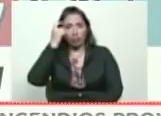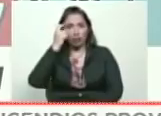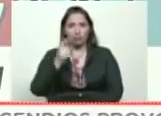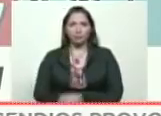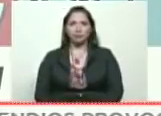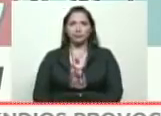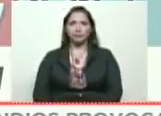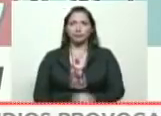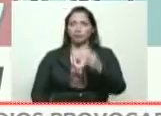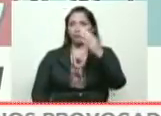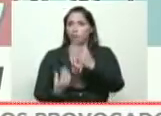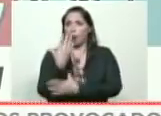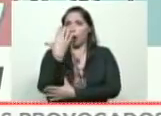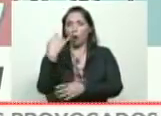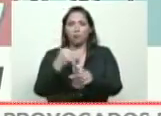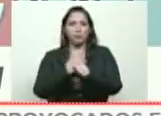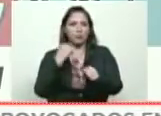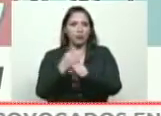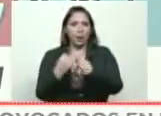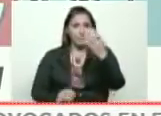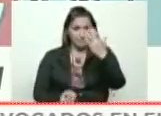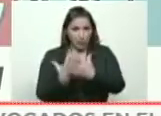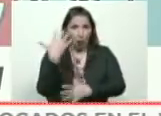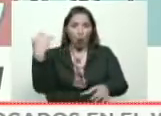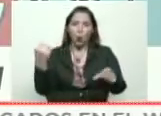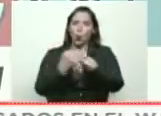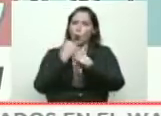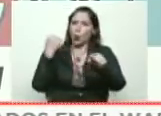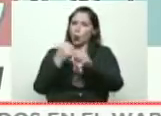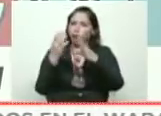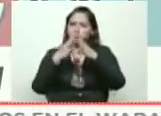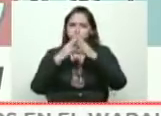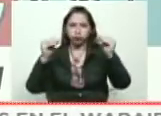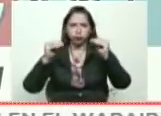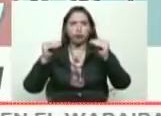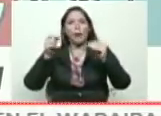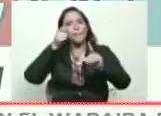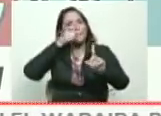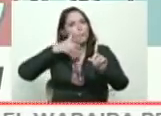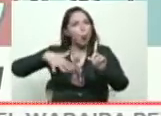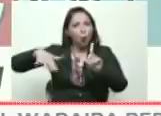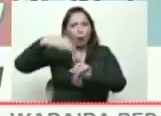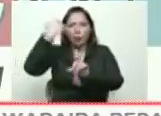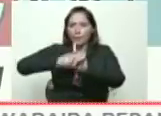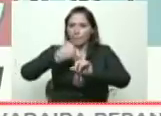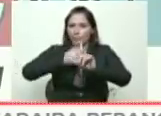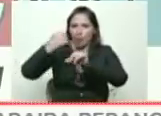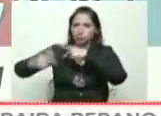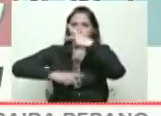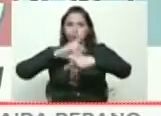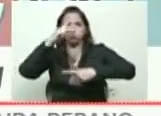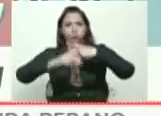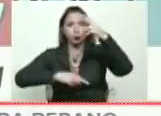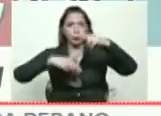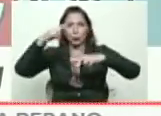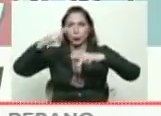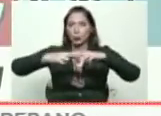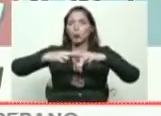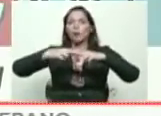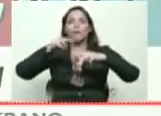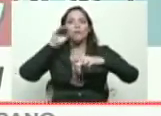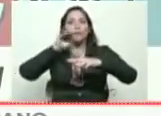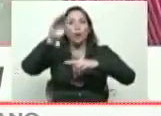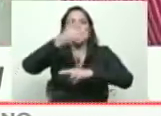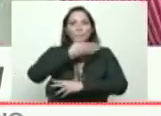el mayo obrero, el mayo de los trabajadores, el mayo de los pueblos que luchan para producir y para construir un futuro mejor. Y